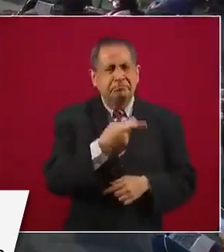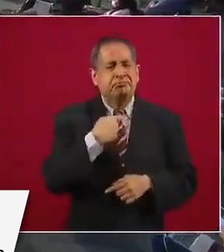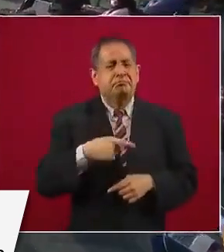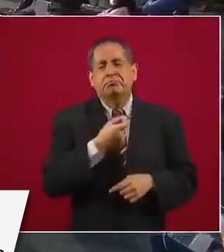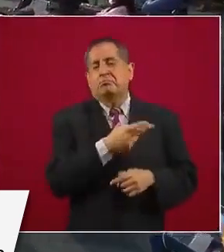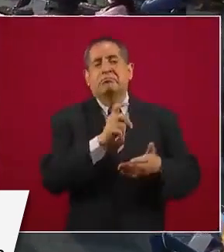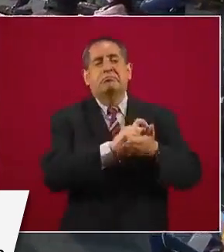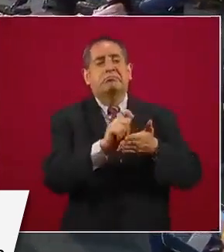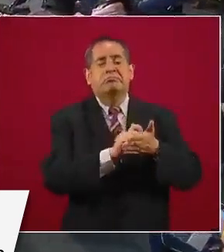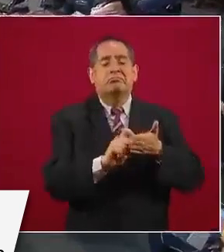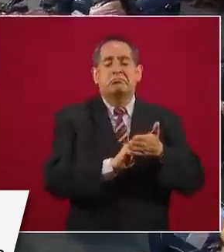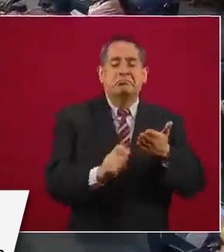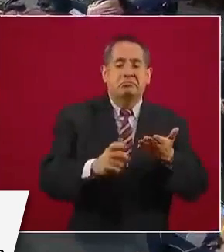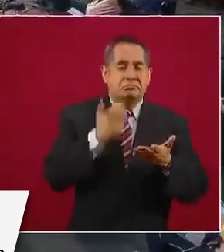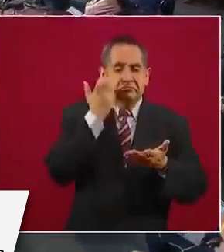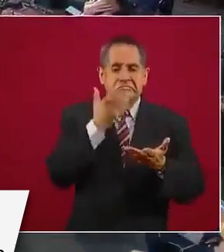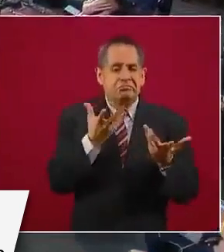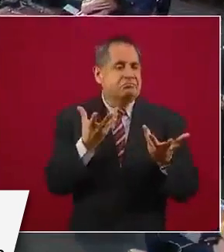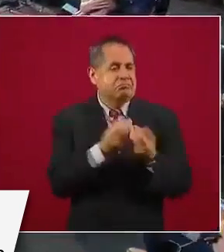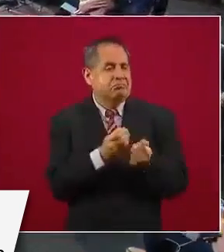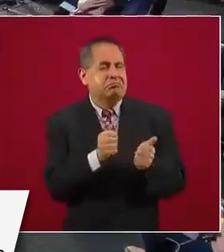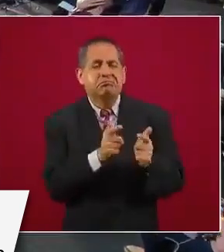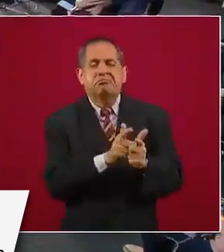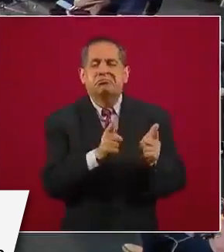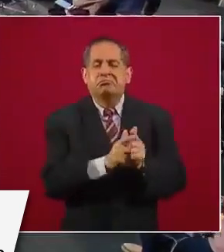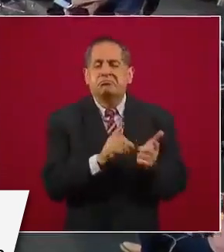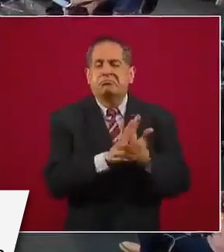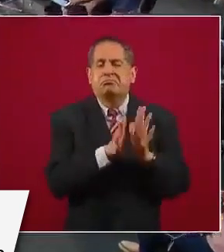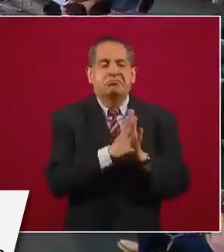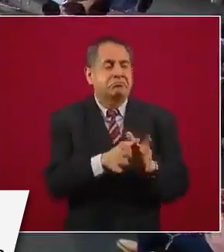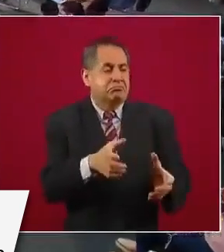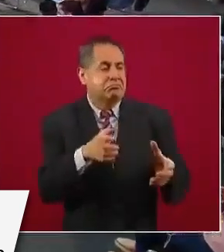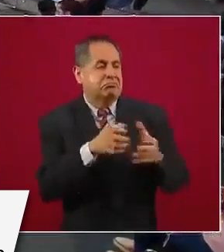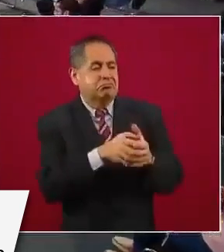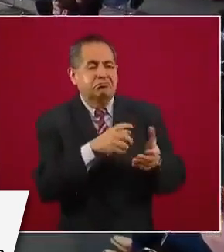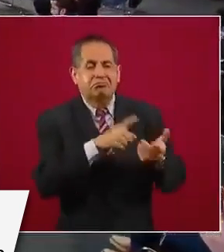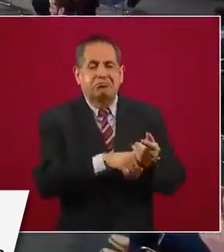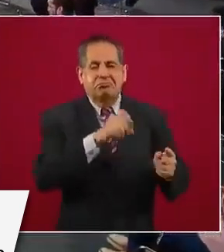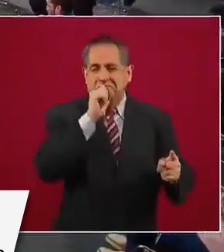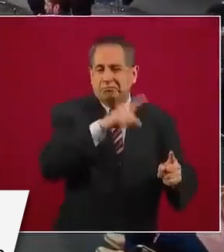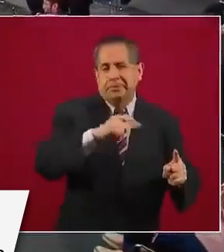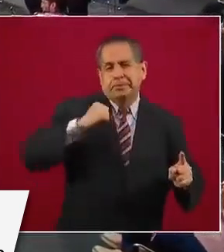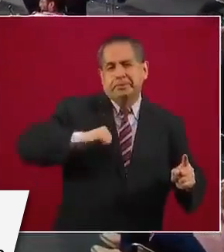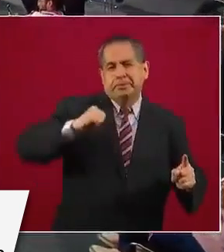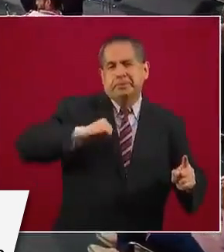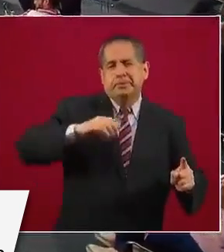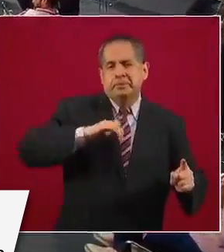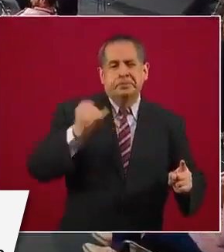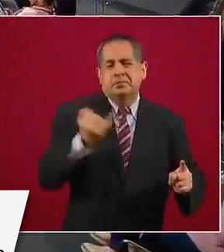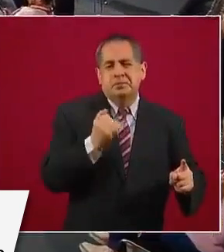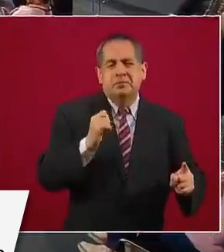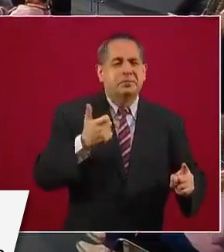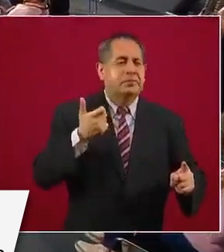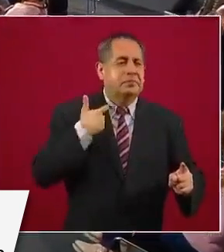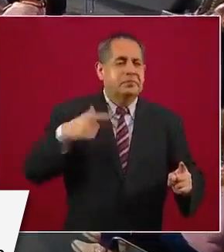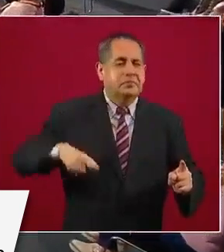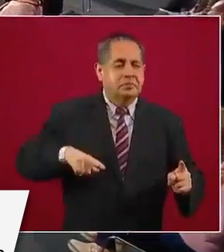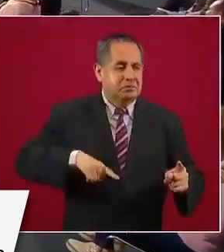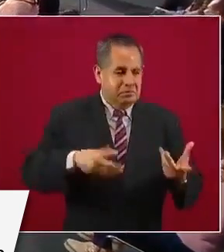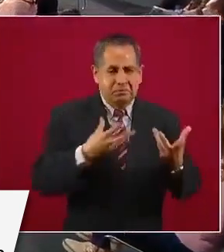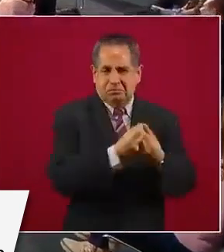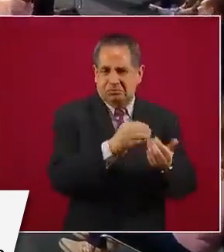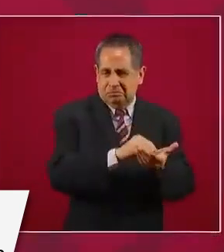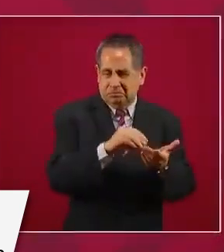columnistas que pertenecen al antiguo régimen.